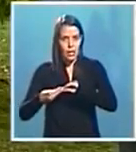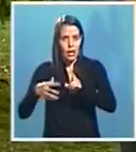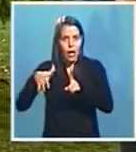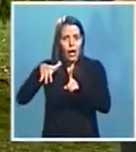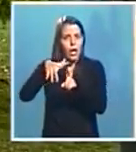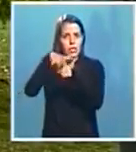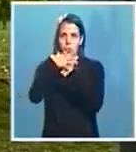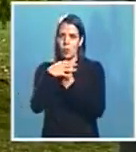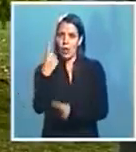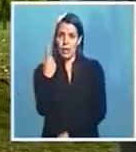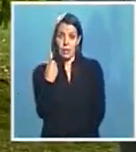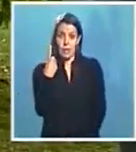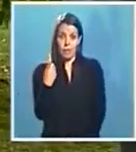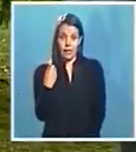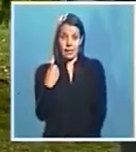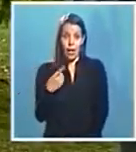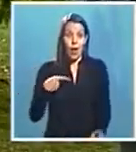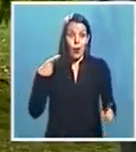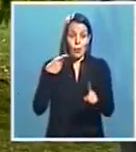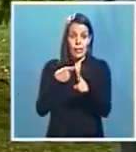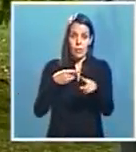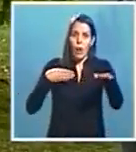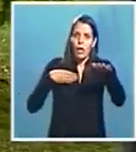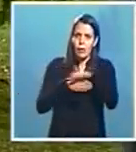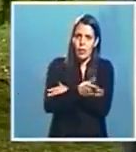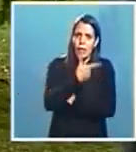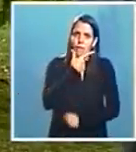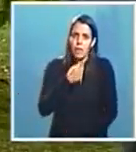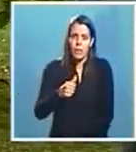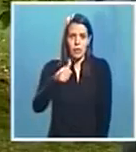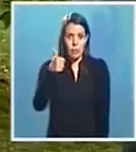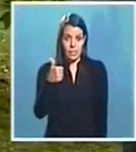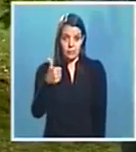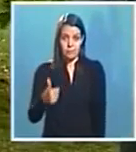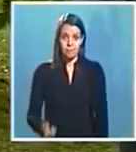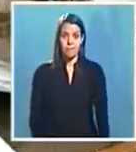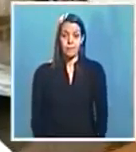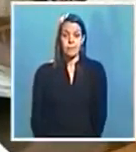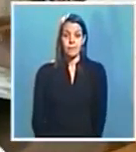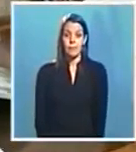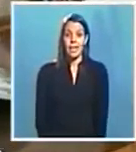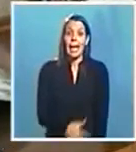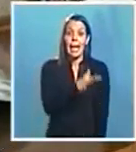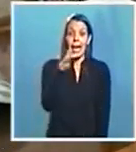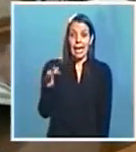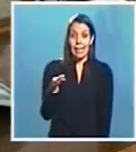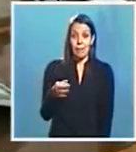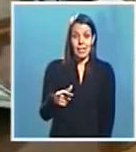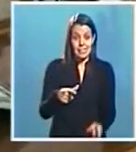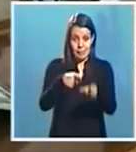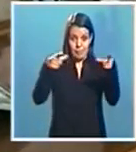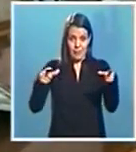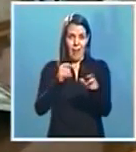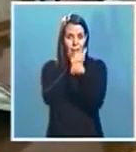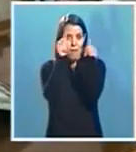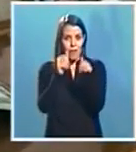a la pendiente del terreno, que nos permitiera acceder por diferentes puntos al edificio a cota de calle, ¿no? Ademais da forma da parcela, as actividades